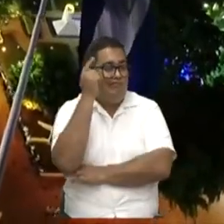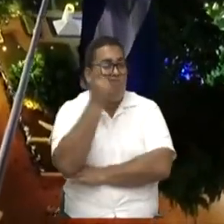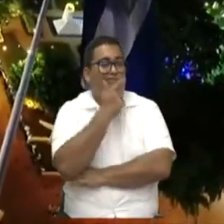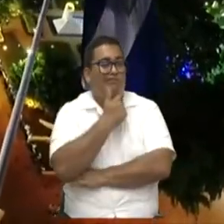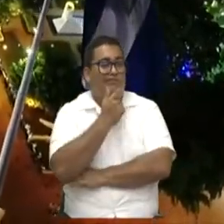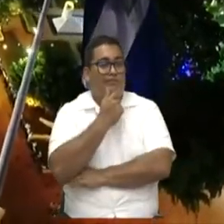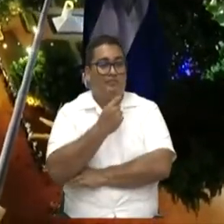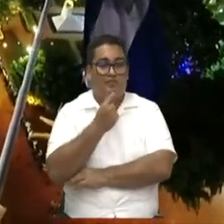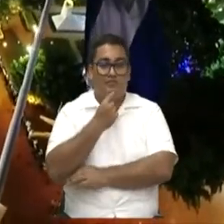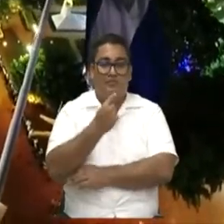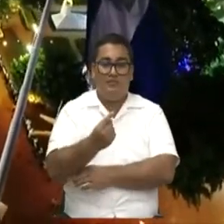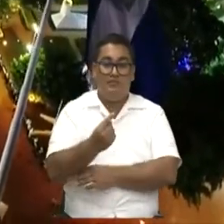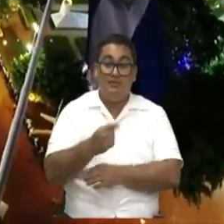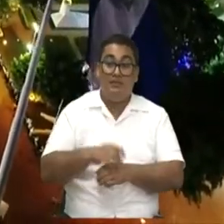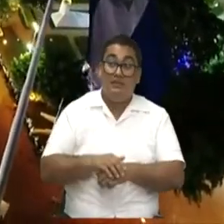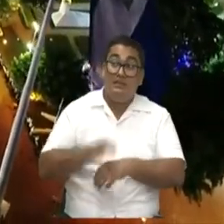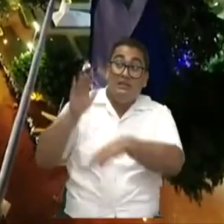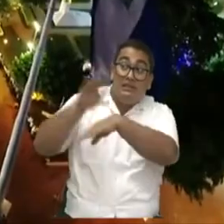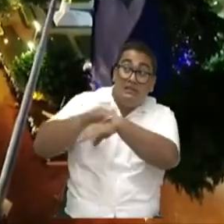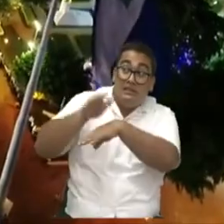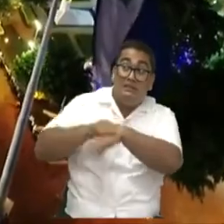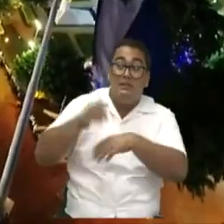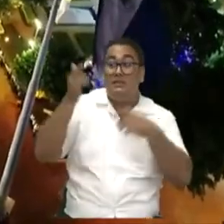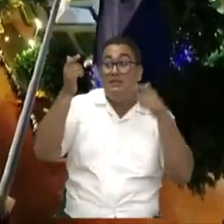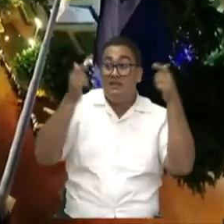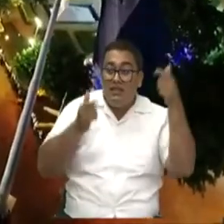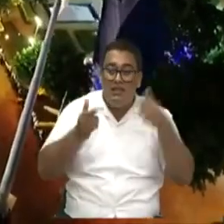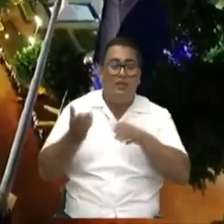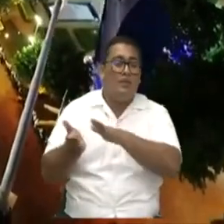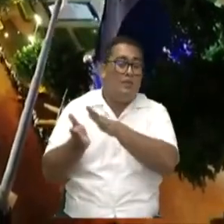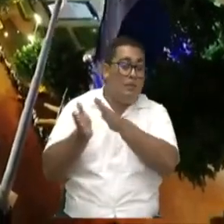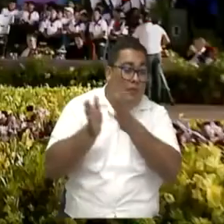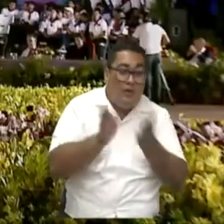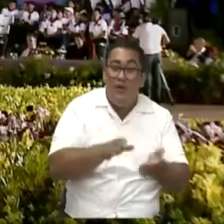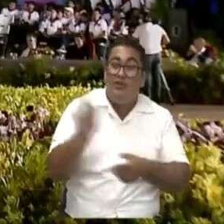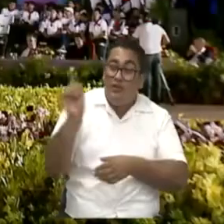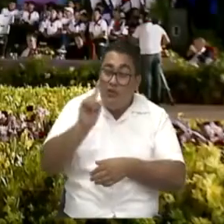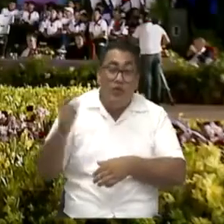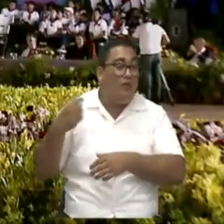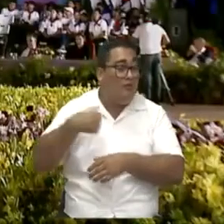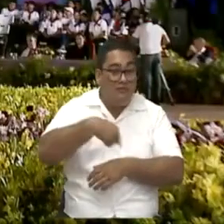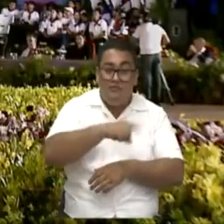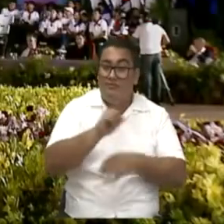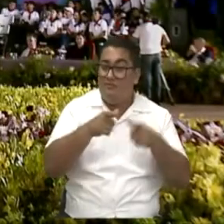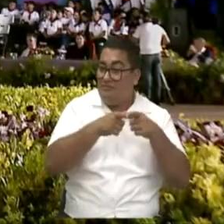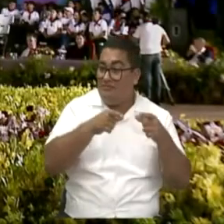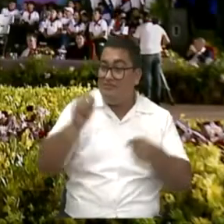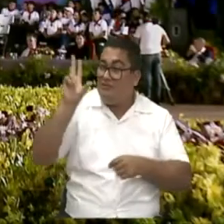y evidencia sus opciones contra la democracia.